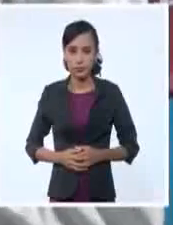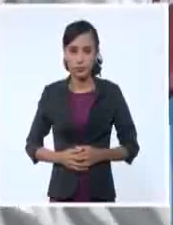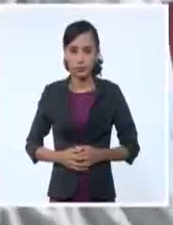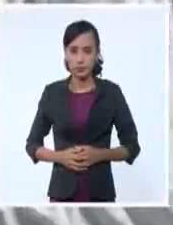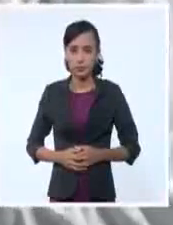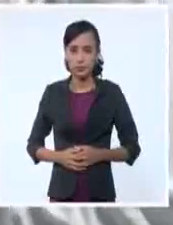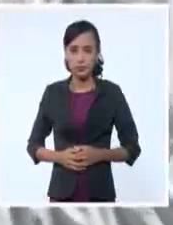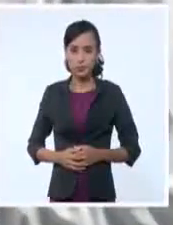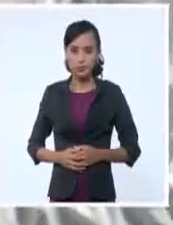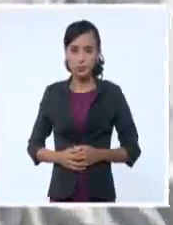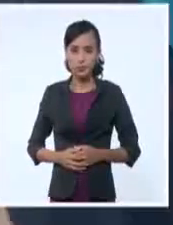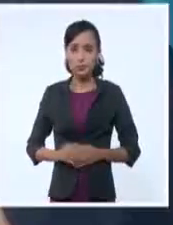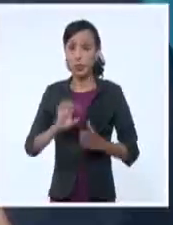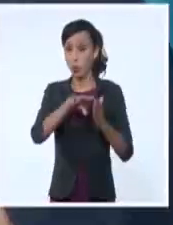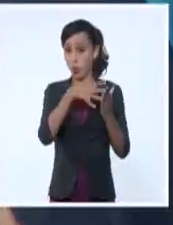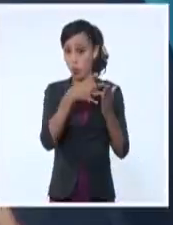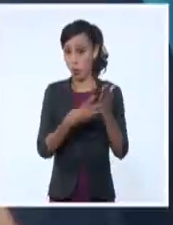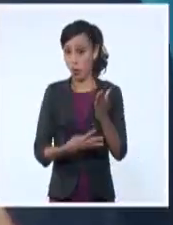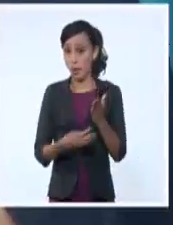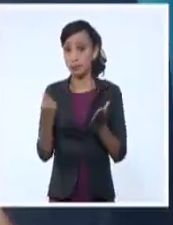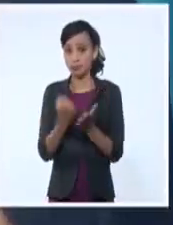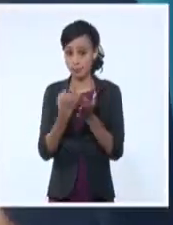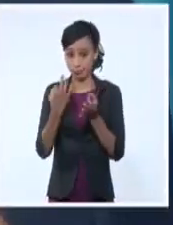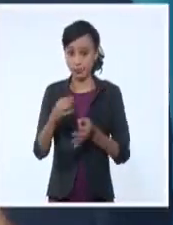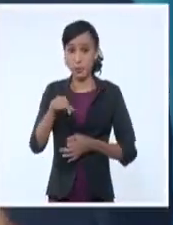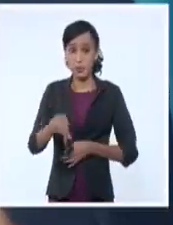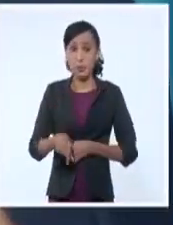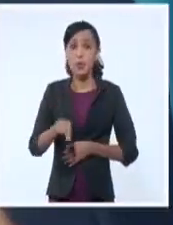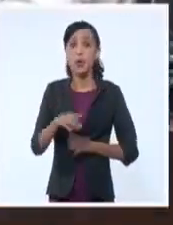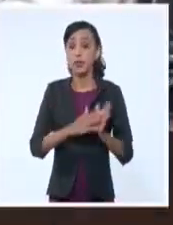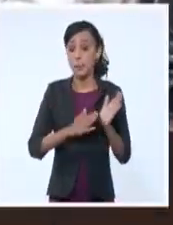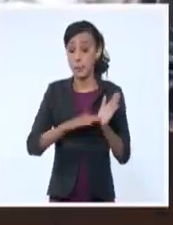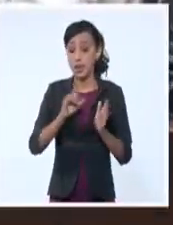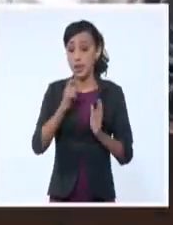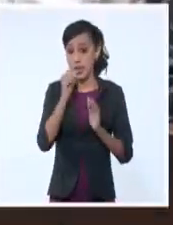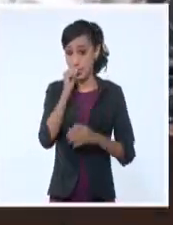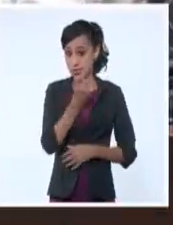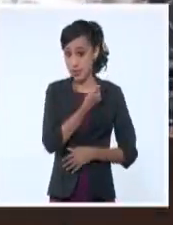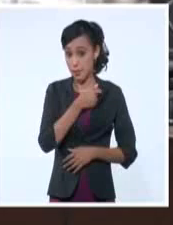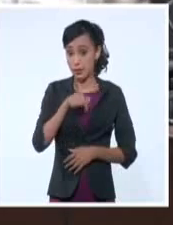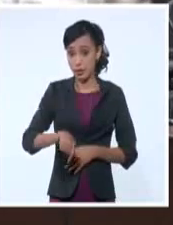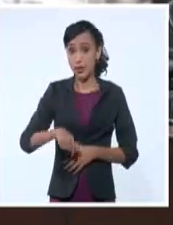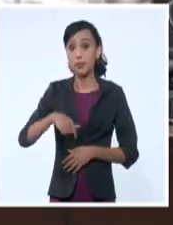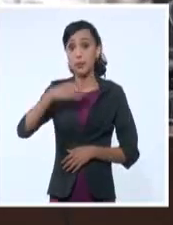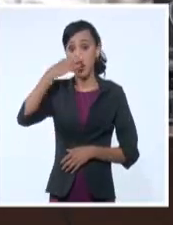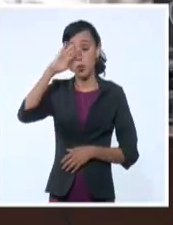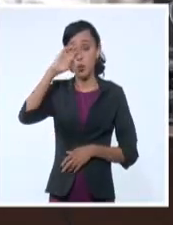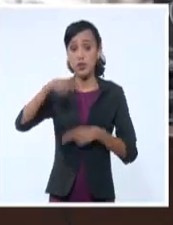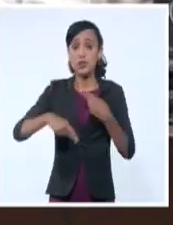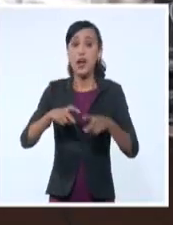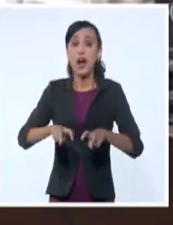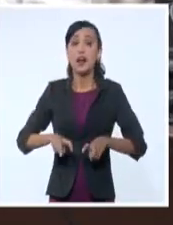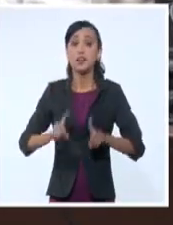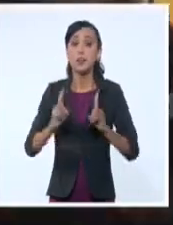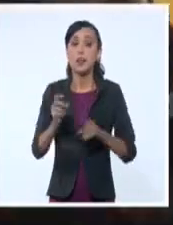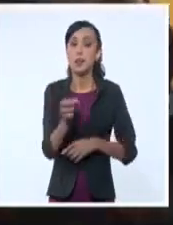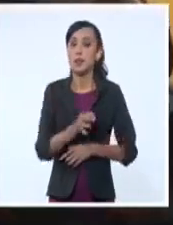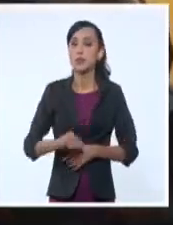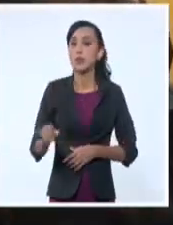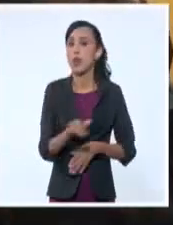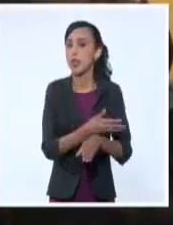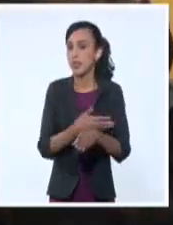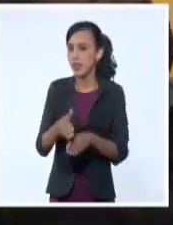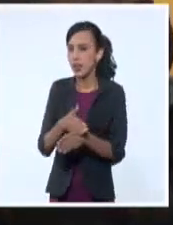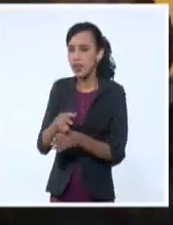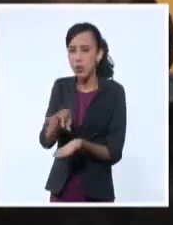Según el cronograma previsto, durante el presente mes y diciembre se celebrarán en el país las asambleas municipales, así como en los distritos